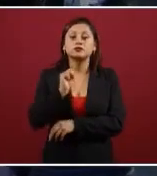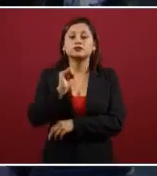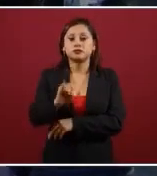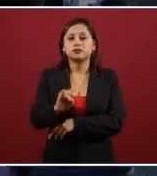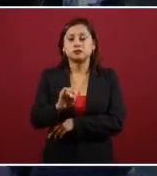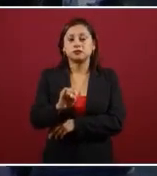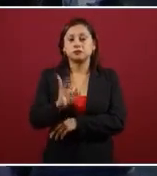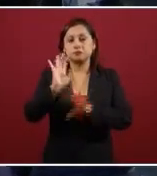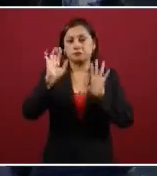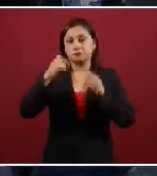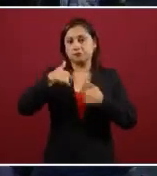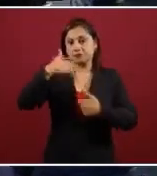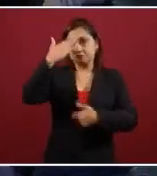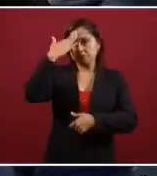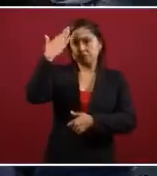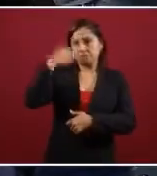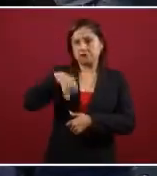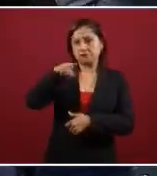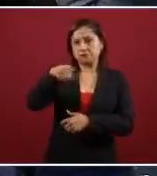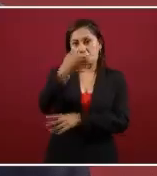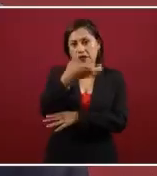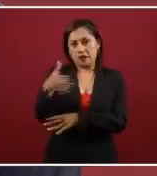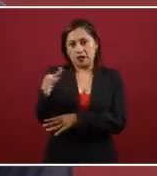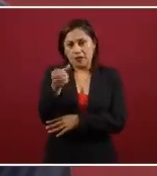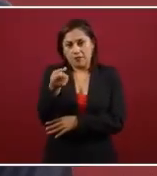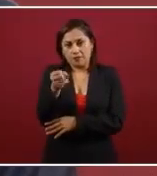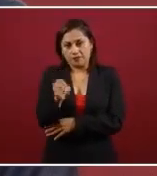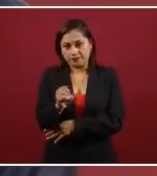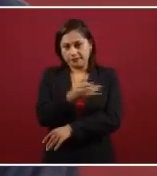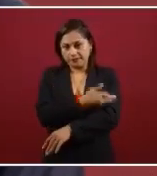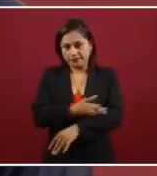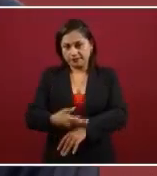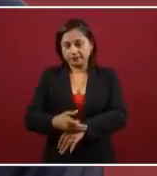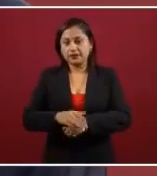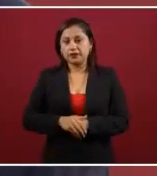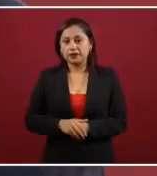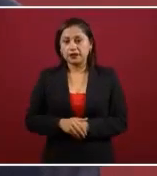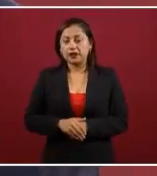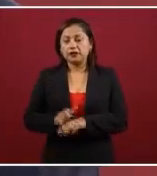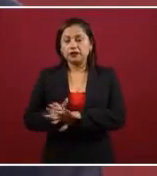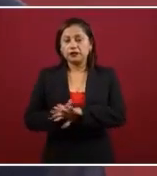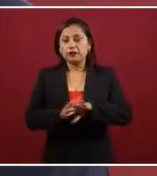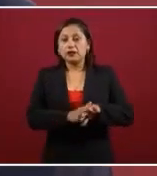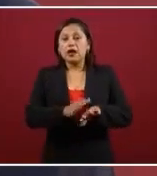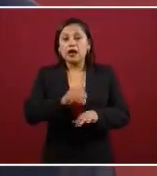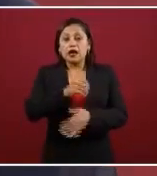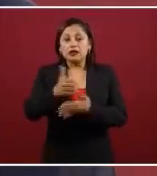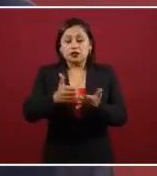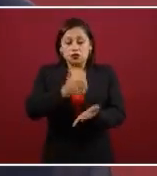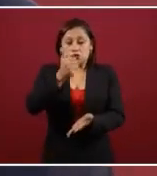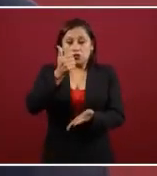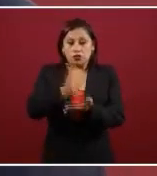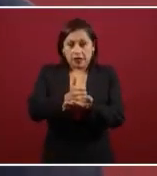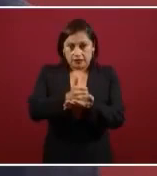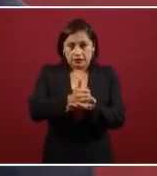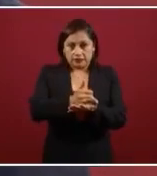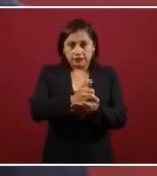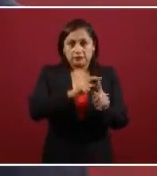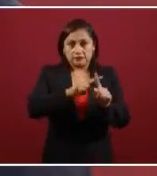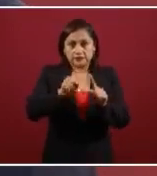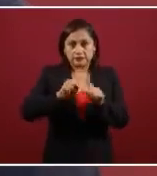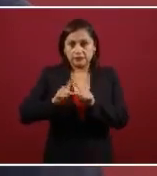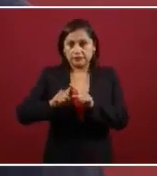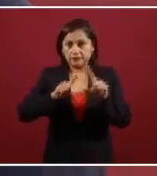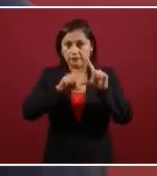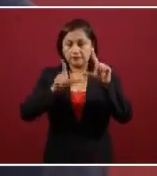casos se dan, ¿no?, en muchas partes. Y en las ciudades, lo mismo, lo que se